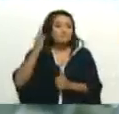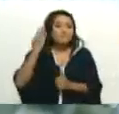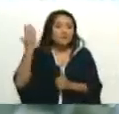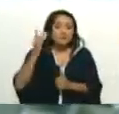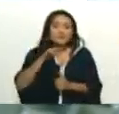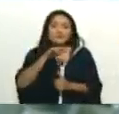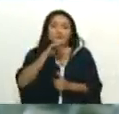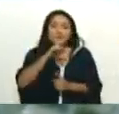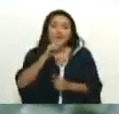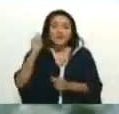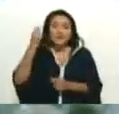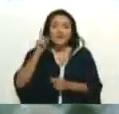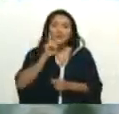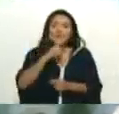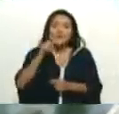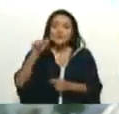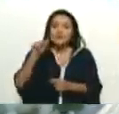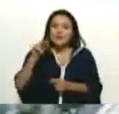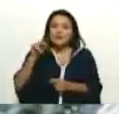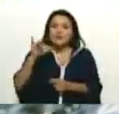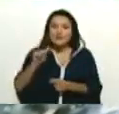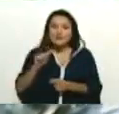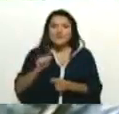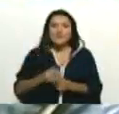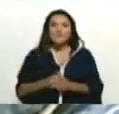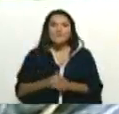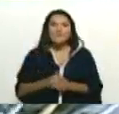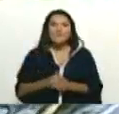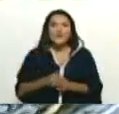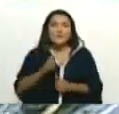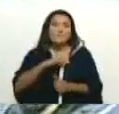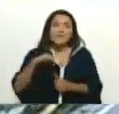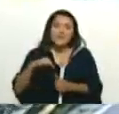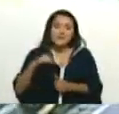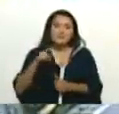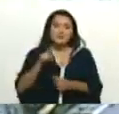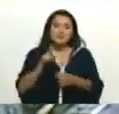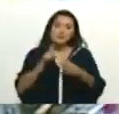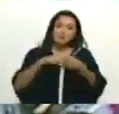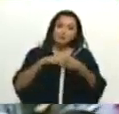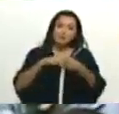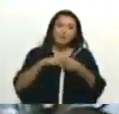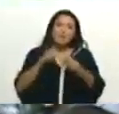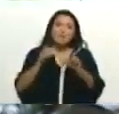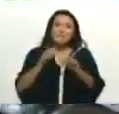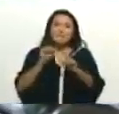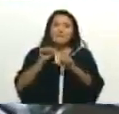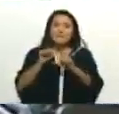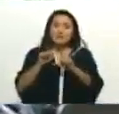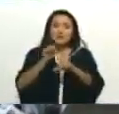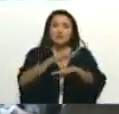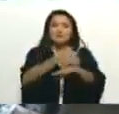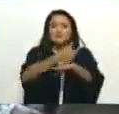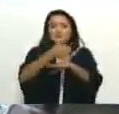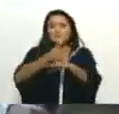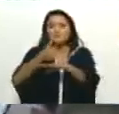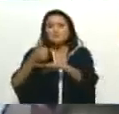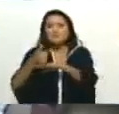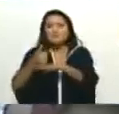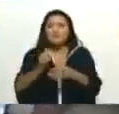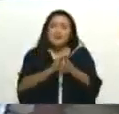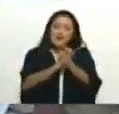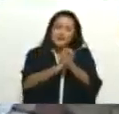la diputada Tania Díez, integrante de la dirección política del Partido Socialista Unido de Venezuela y camarada de lucha